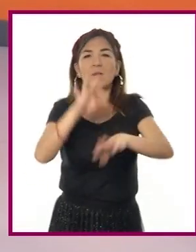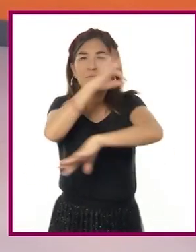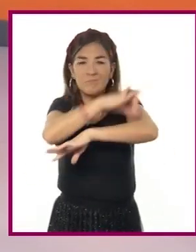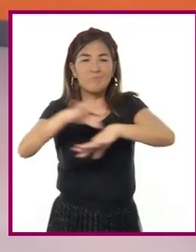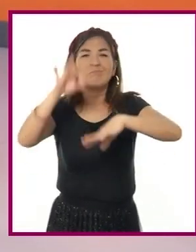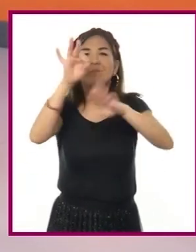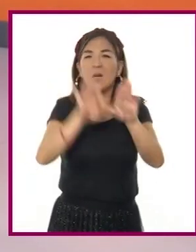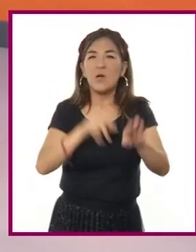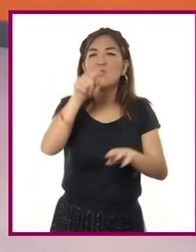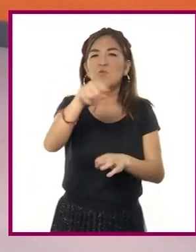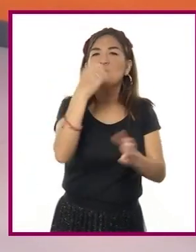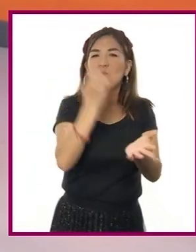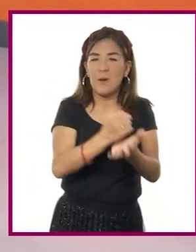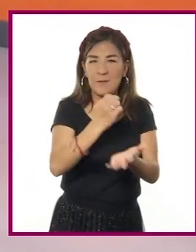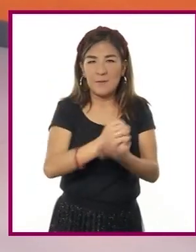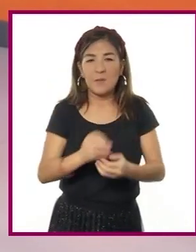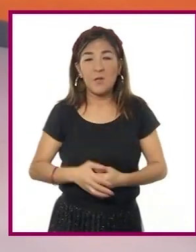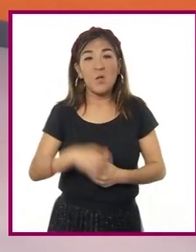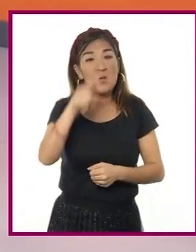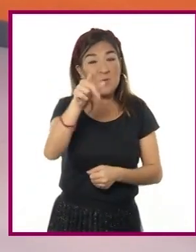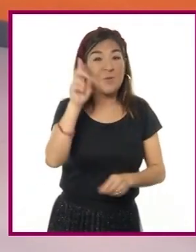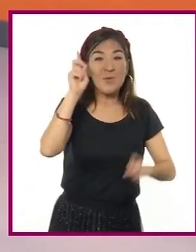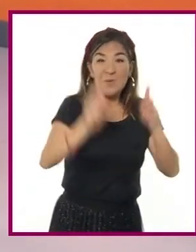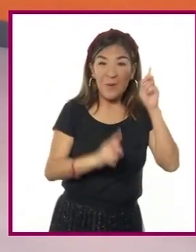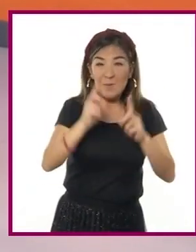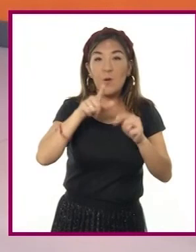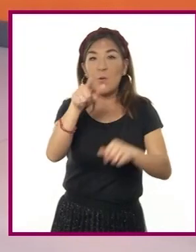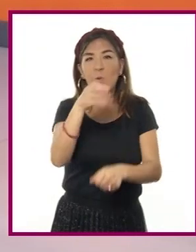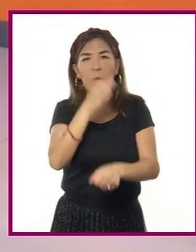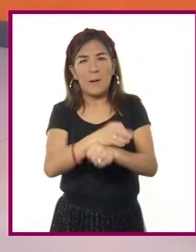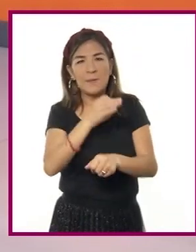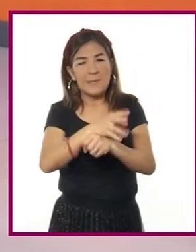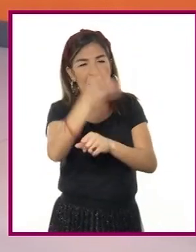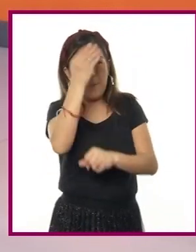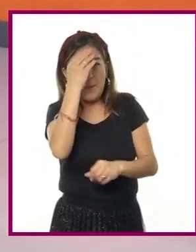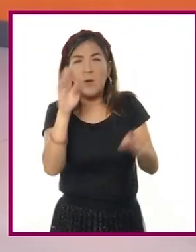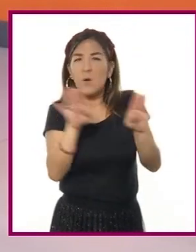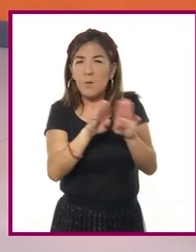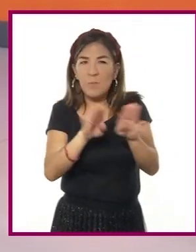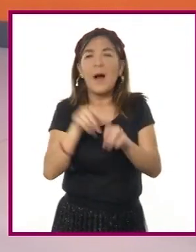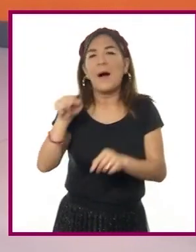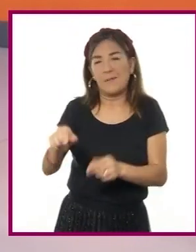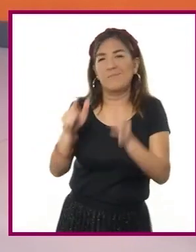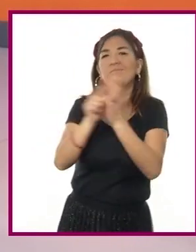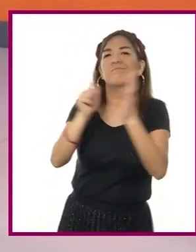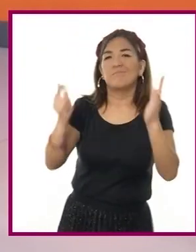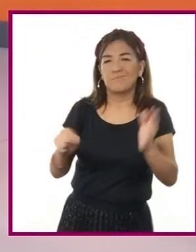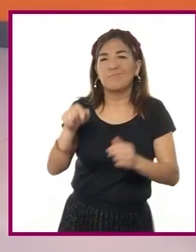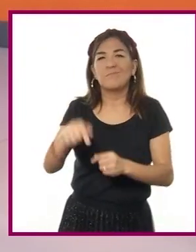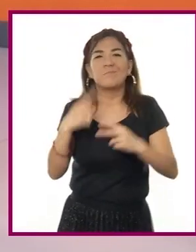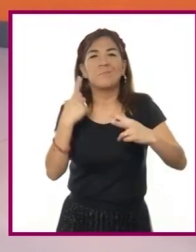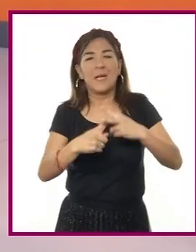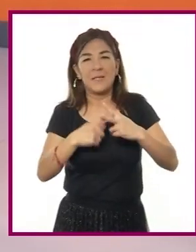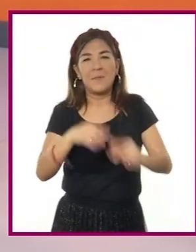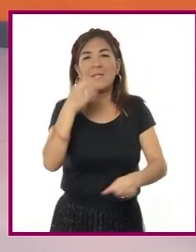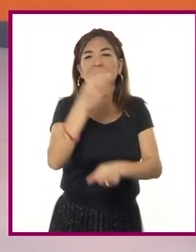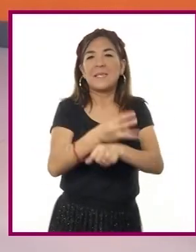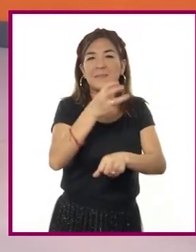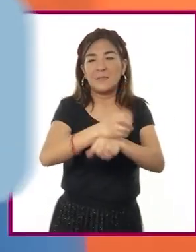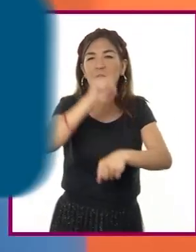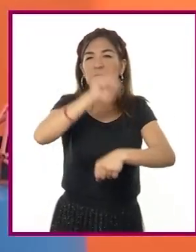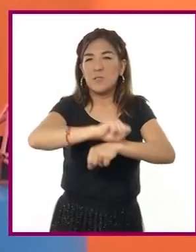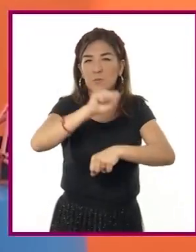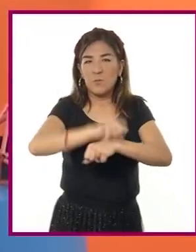cuadernos. Para resolver dudas o ejercitar lo aprendido, se pueden apoyar en su libro de texto de 3er grado de